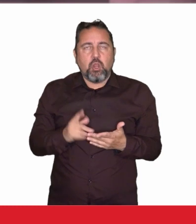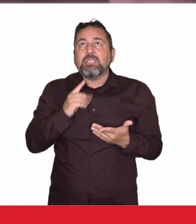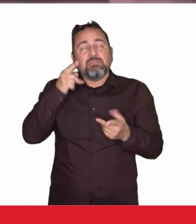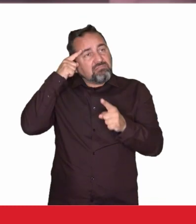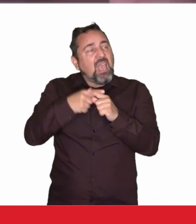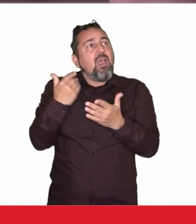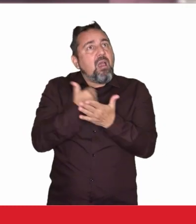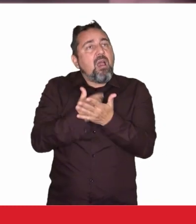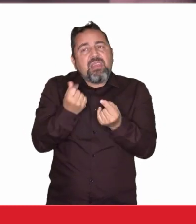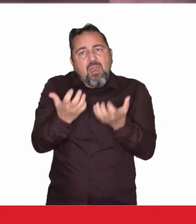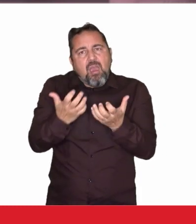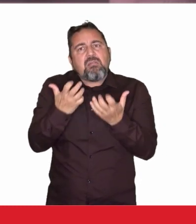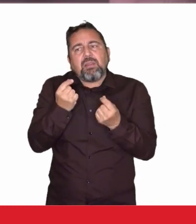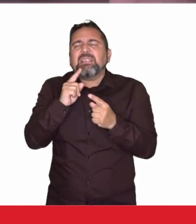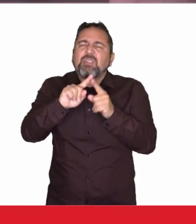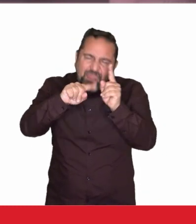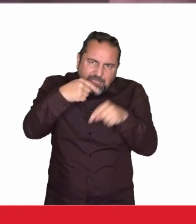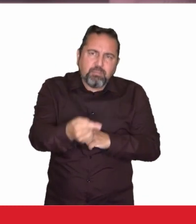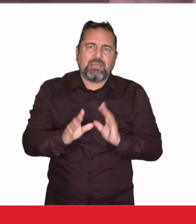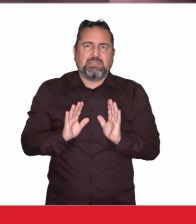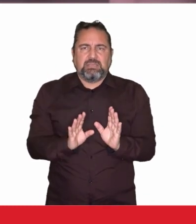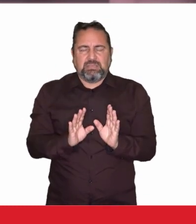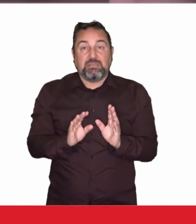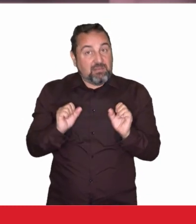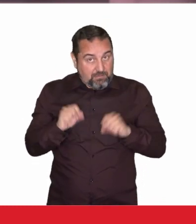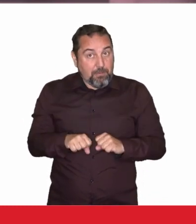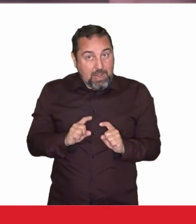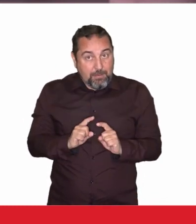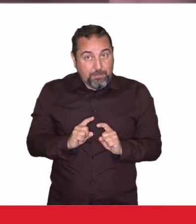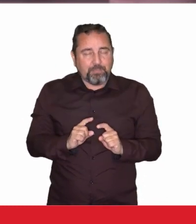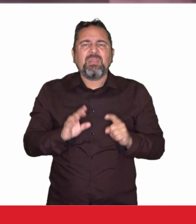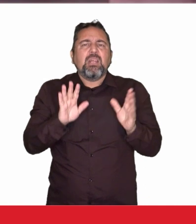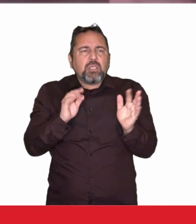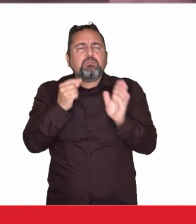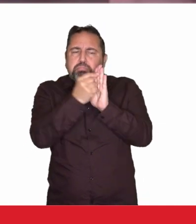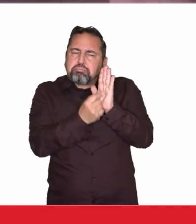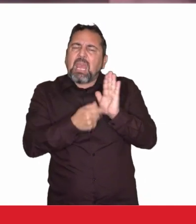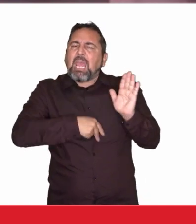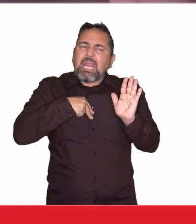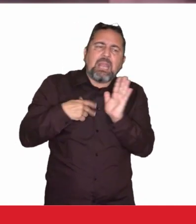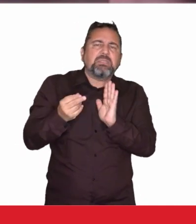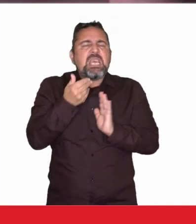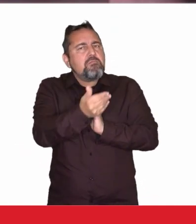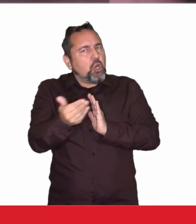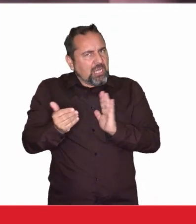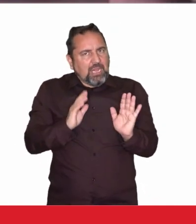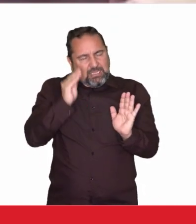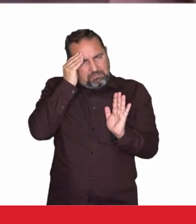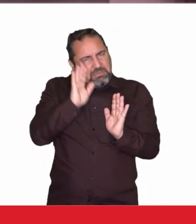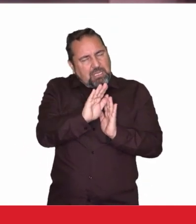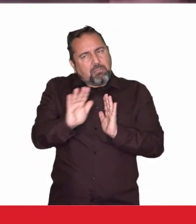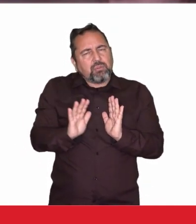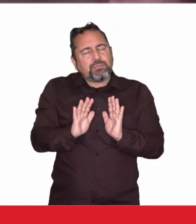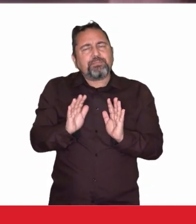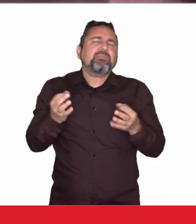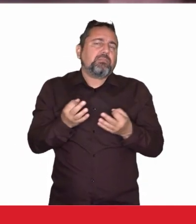bien. ¿Sí? No tanto ganar dinero. ¿Vale? Ganar dinero vendrá después. ¿Vale? Unos aspectos generales así que nos